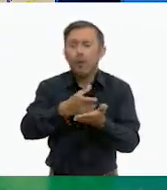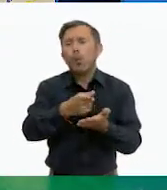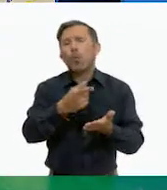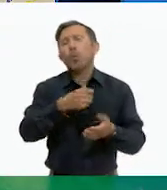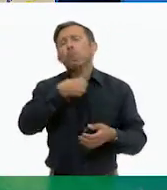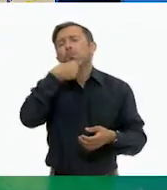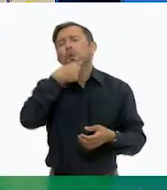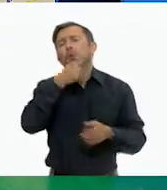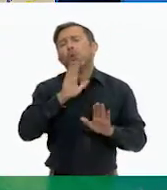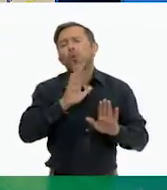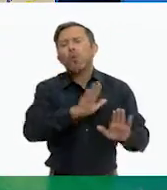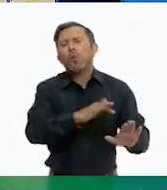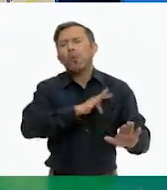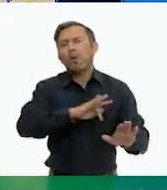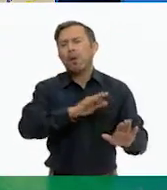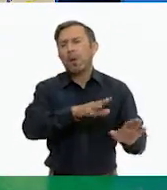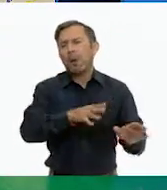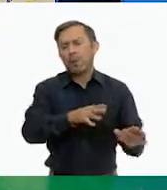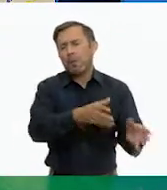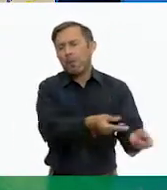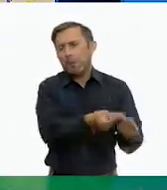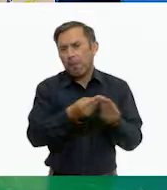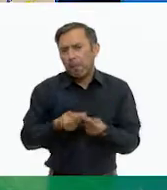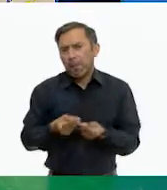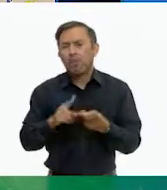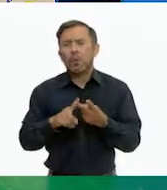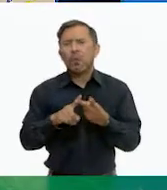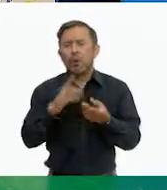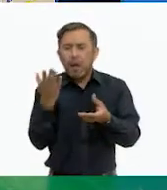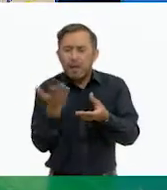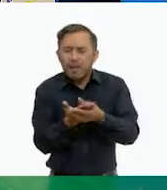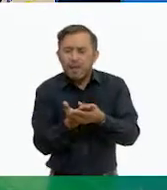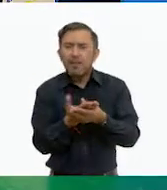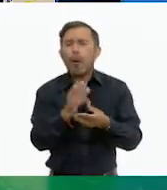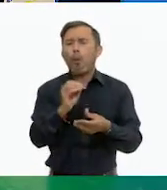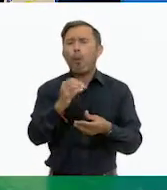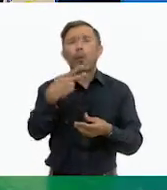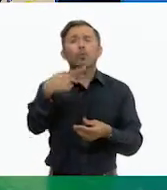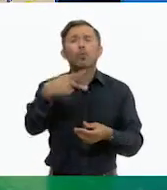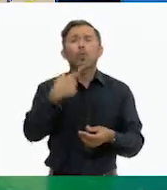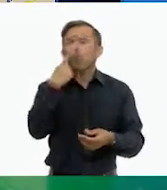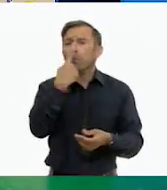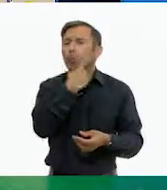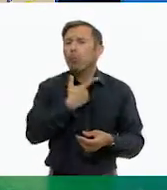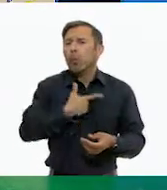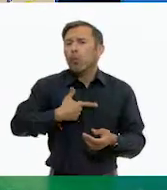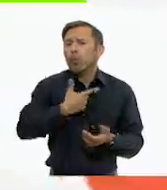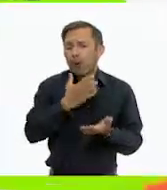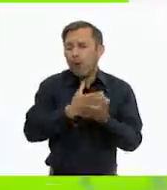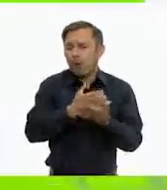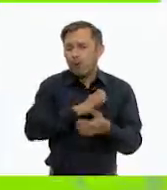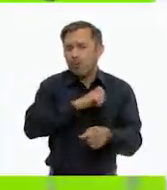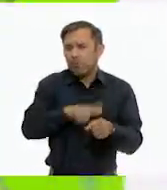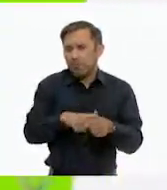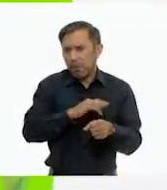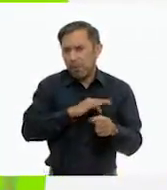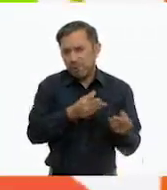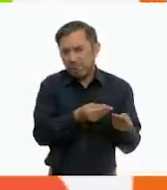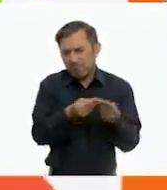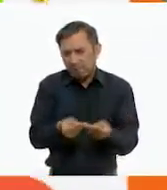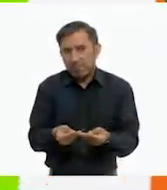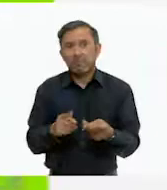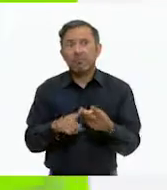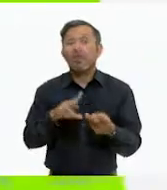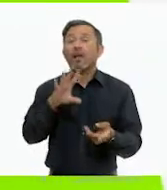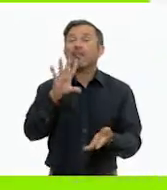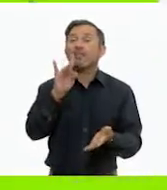reuso, una carpeta o un cuaderno especial que te guste, ¿verdad? Puedes usar el pegamento, el